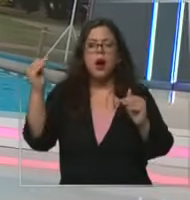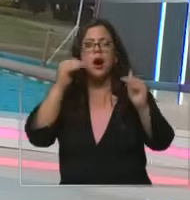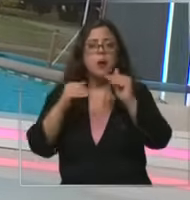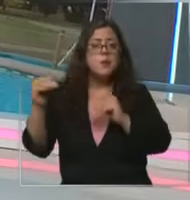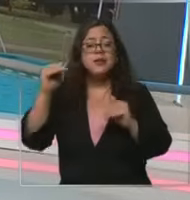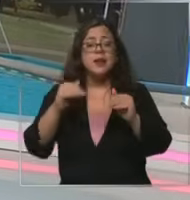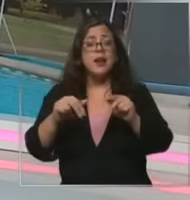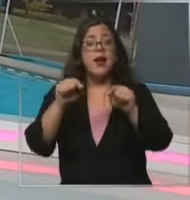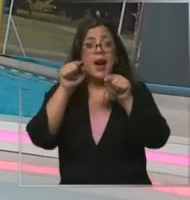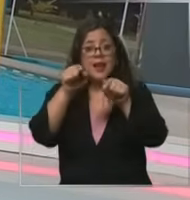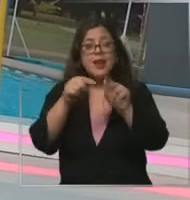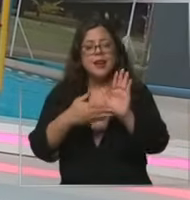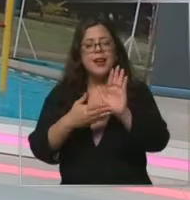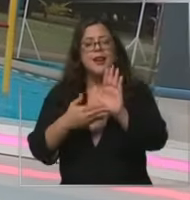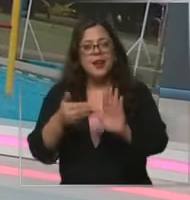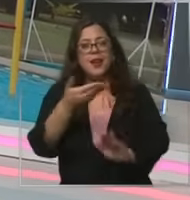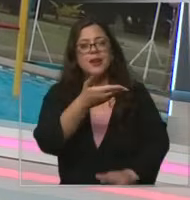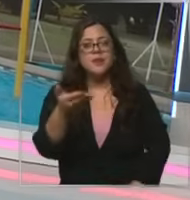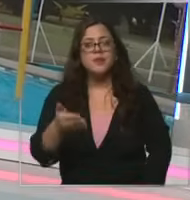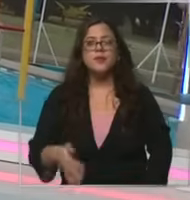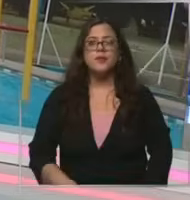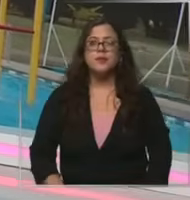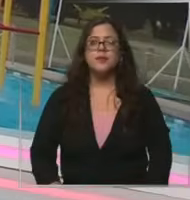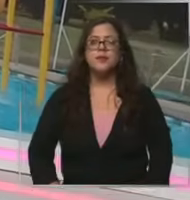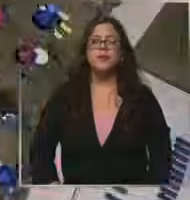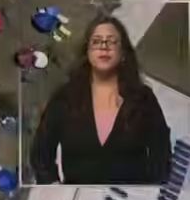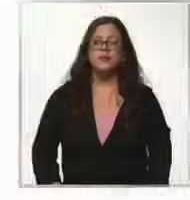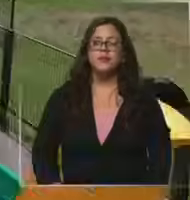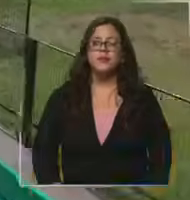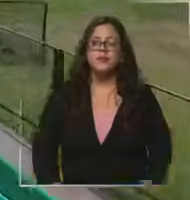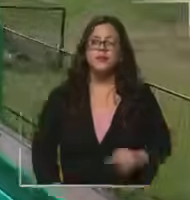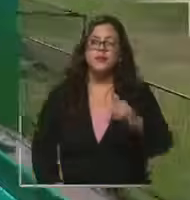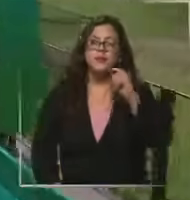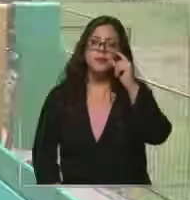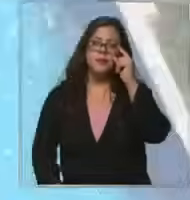que aquí se los presentamos.